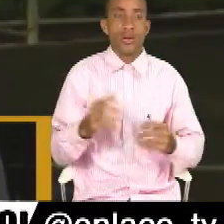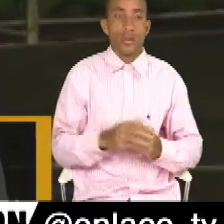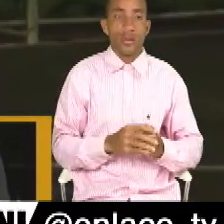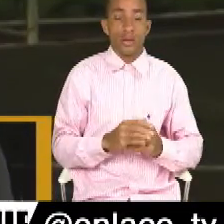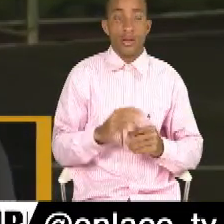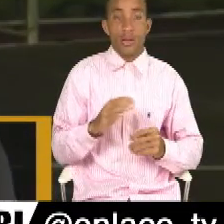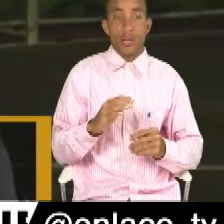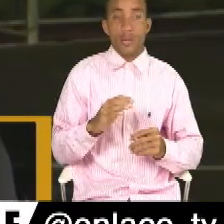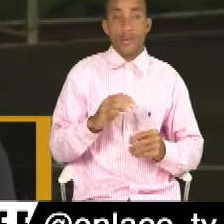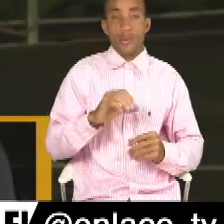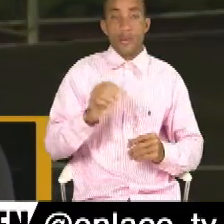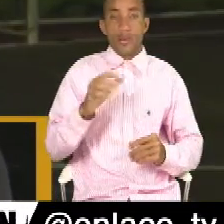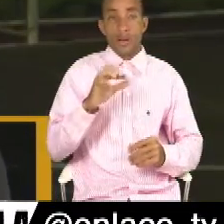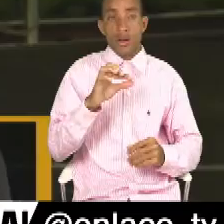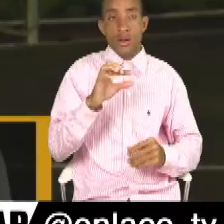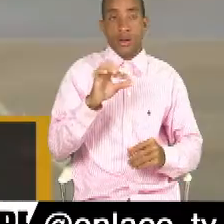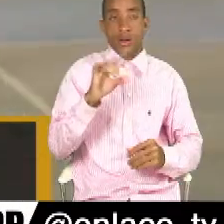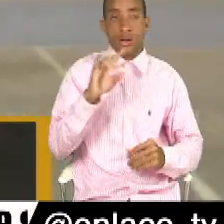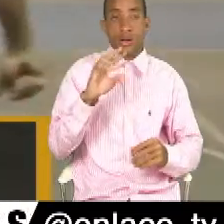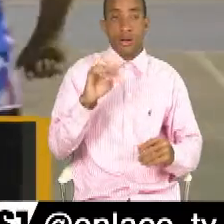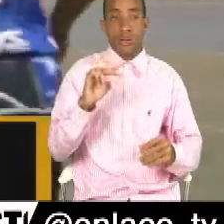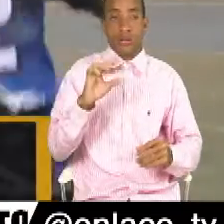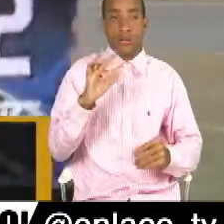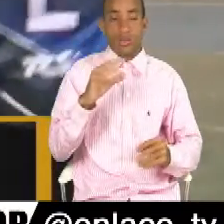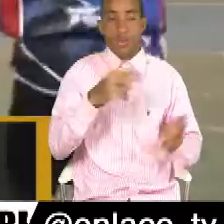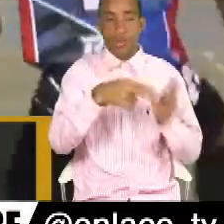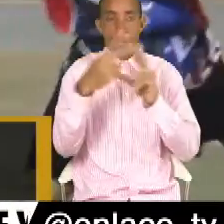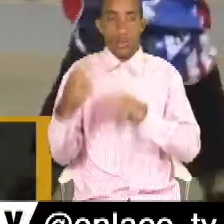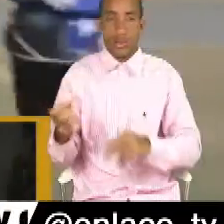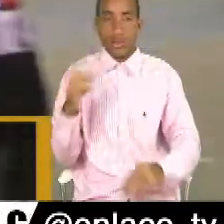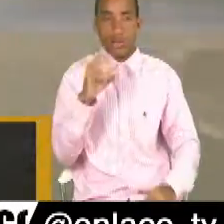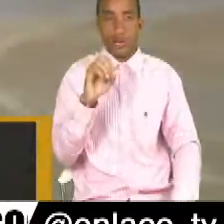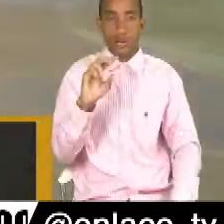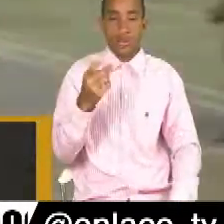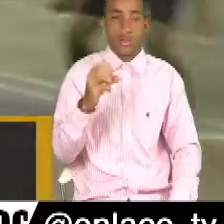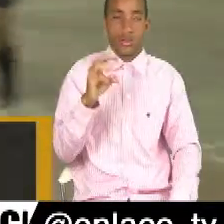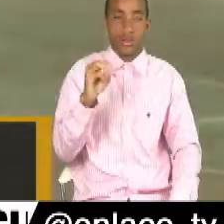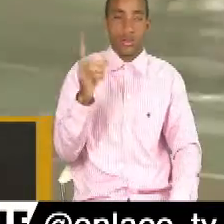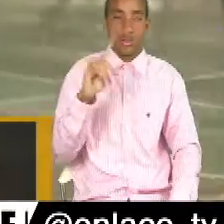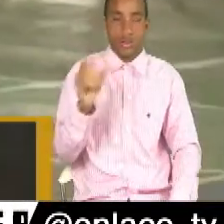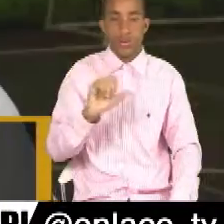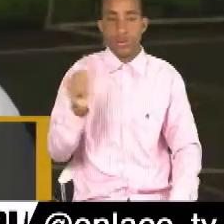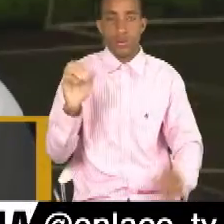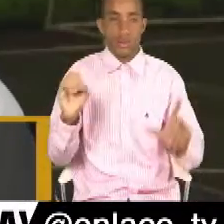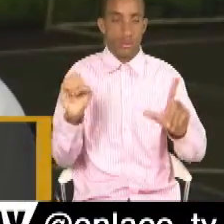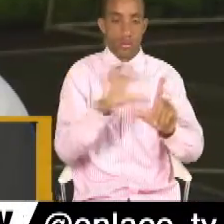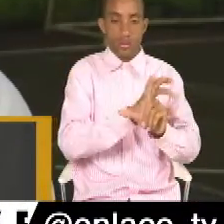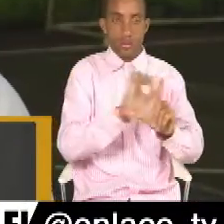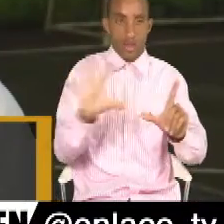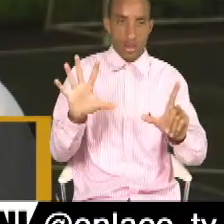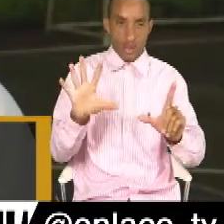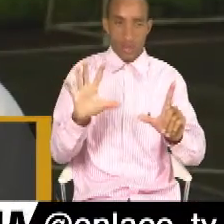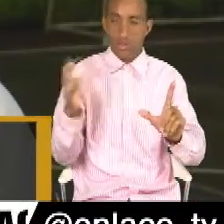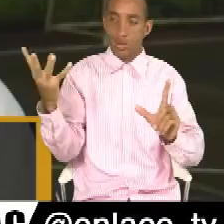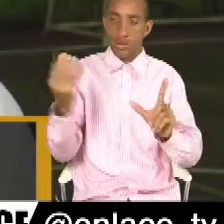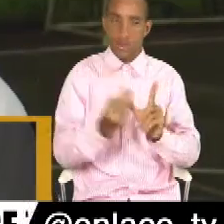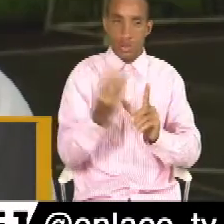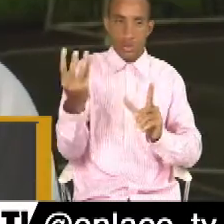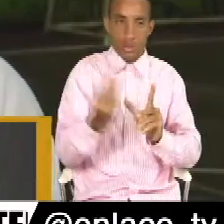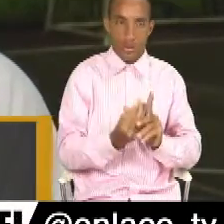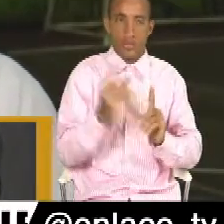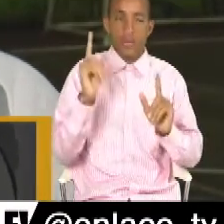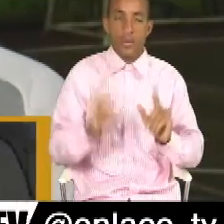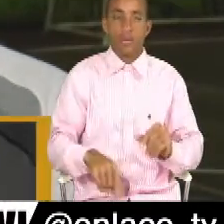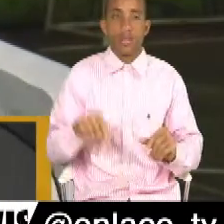Sogamoso, 4 equipos que vienen del centro y un equipo que viene del Llanito. El torneo ha sido muy competitivo, el microfútbol es muy competitivo en la